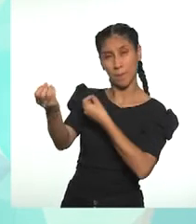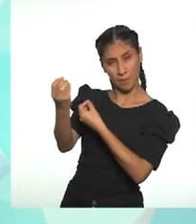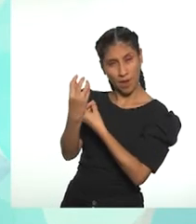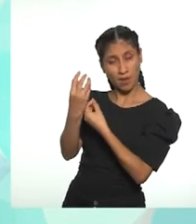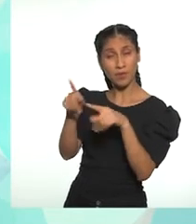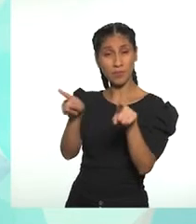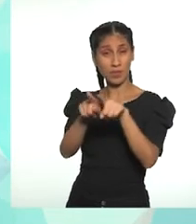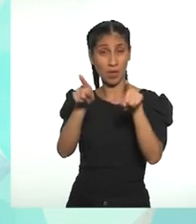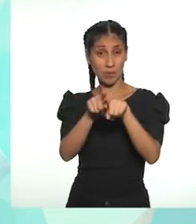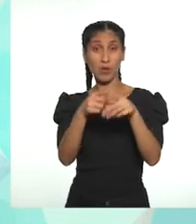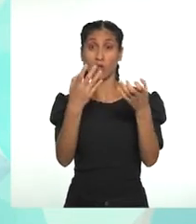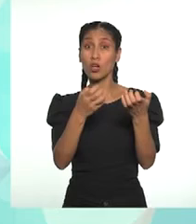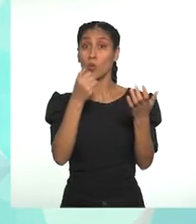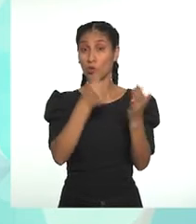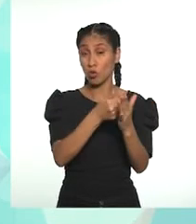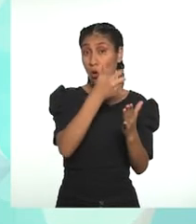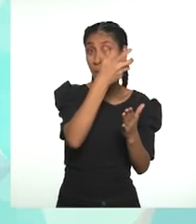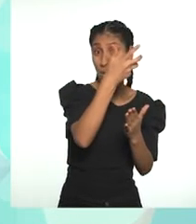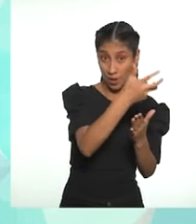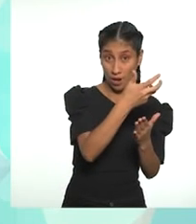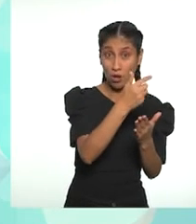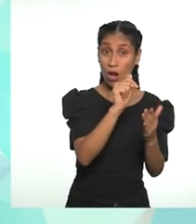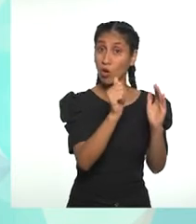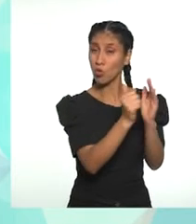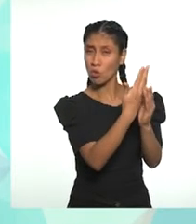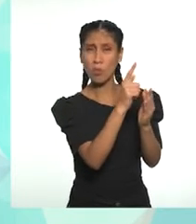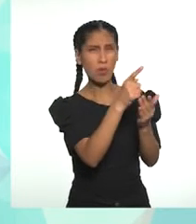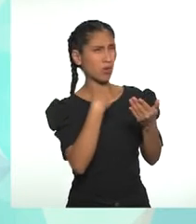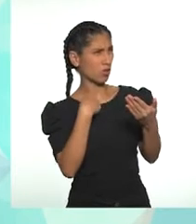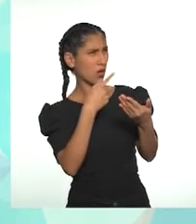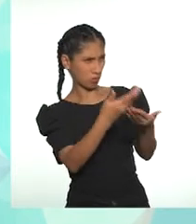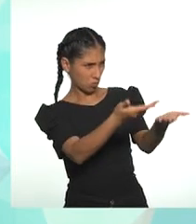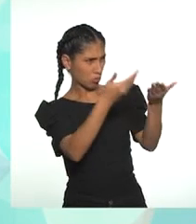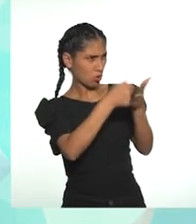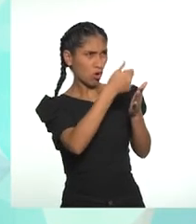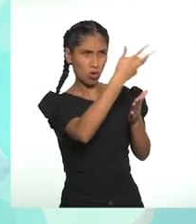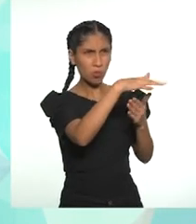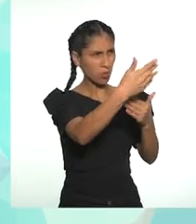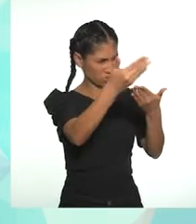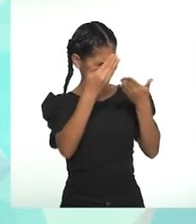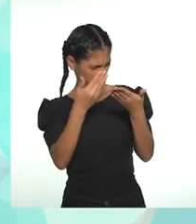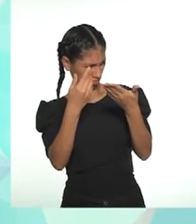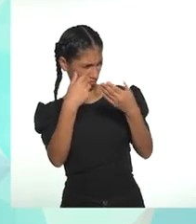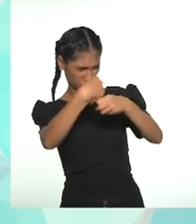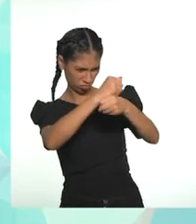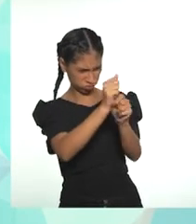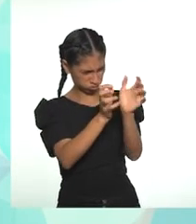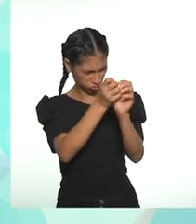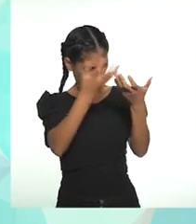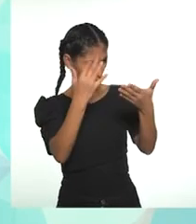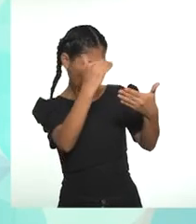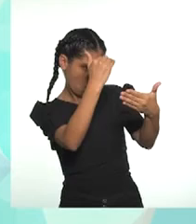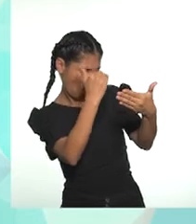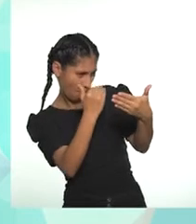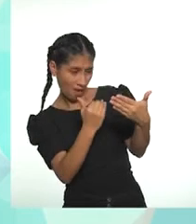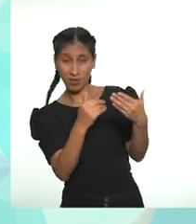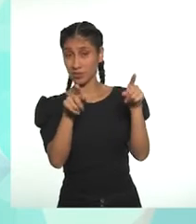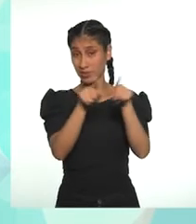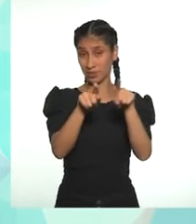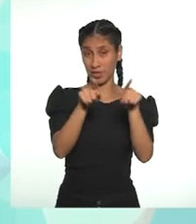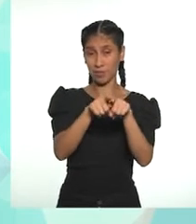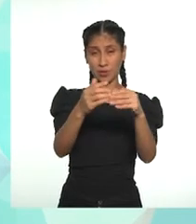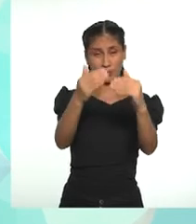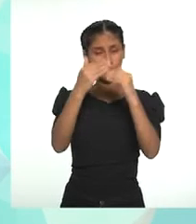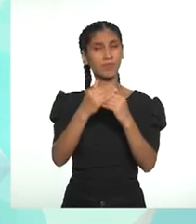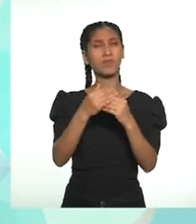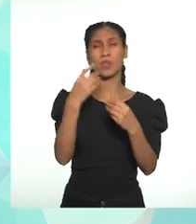También cuando compramos algún aparato pero no sabemos cómo armarlo o usarlo, así que decidimos ver las instrucciones. Interactuamos con